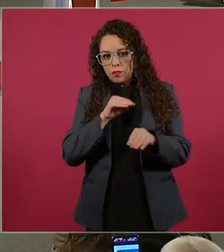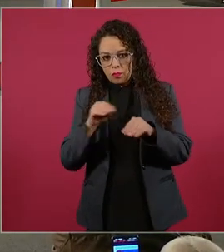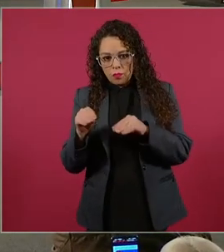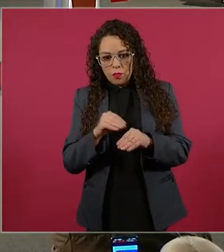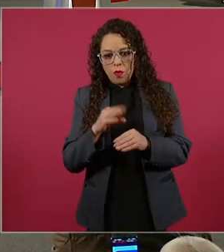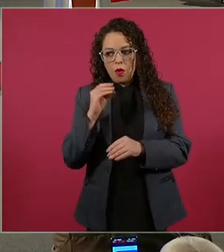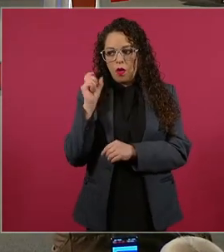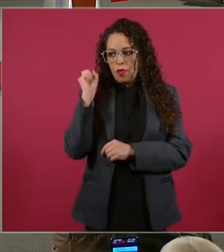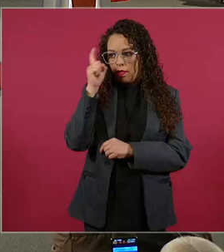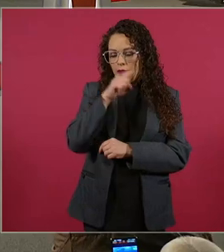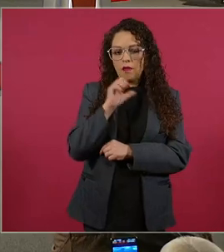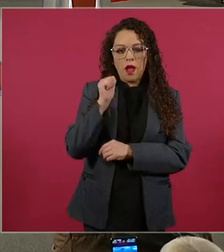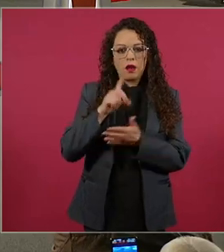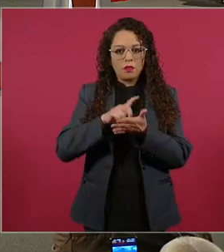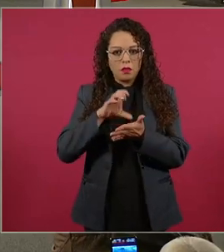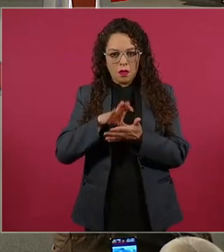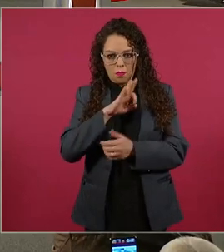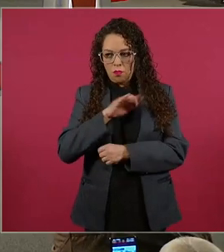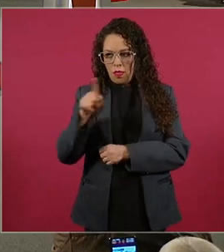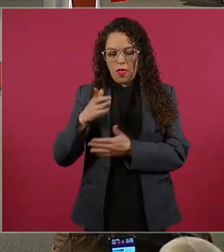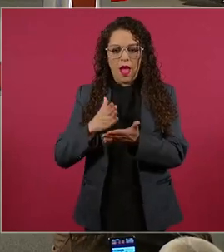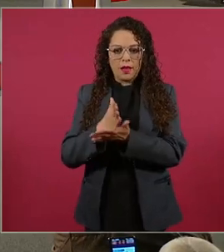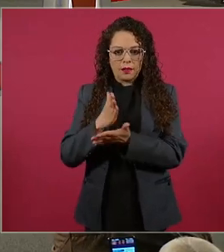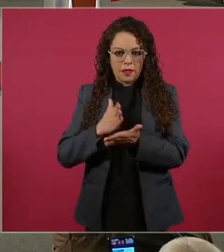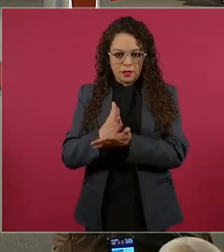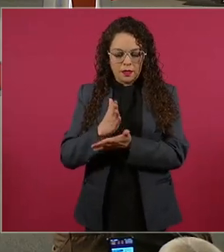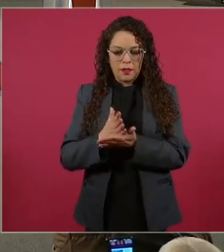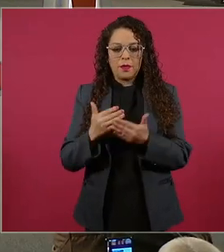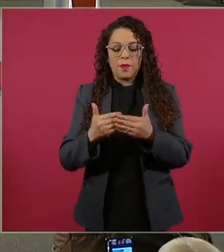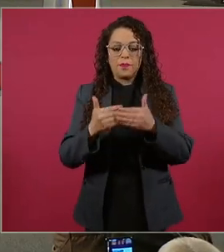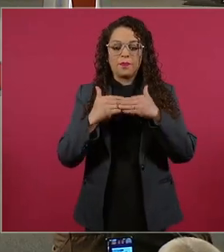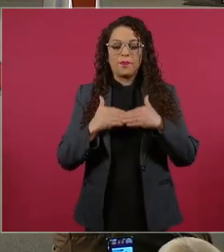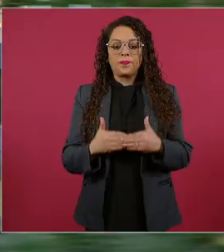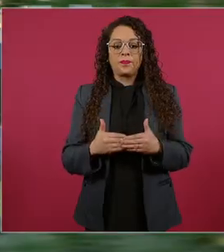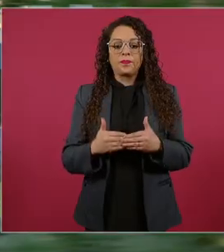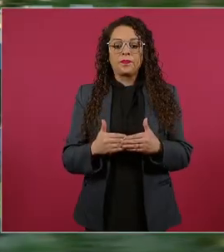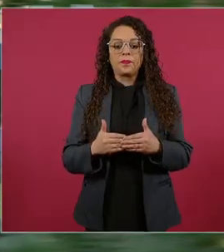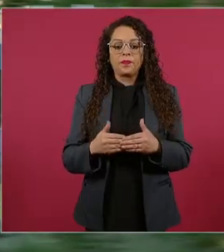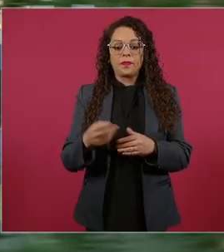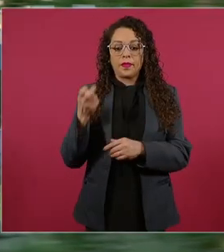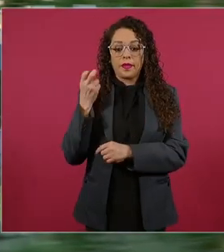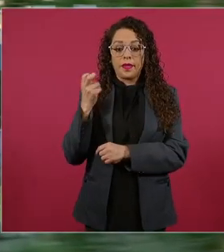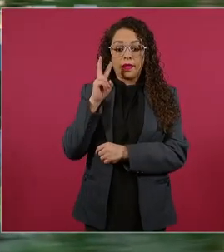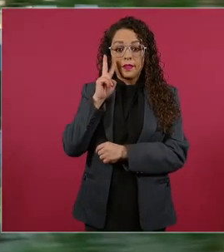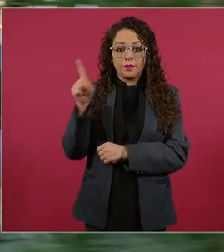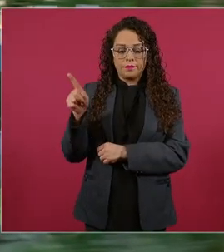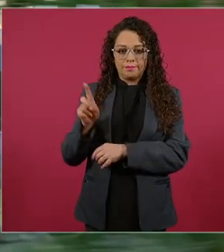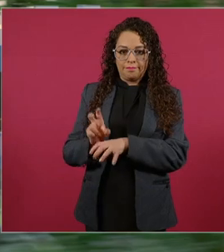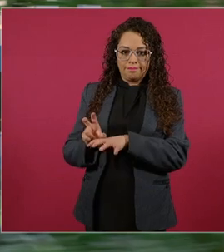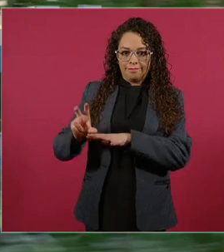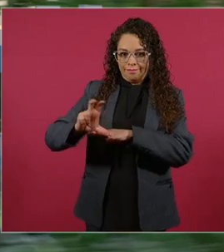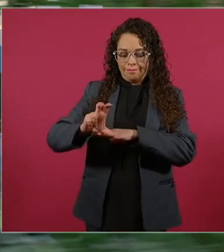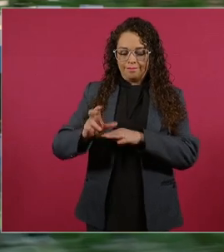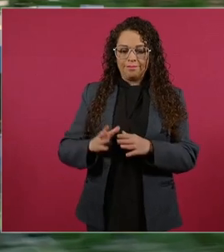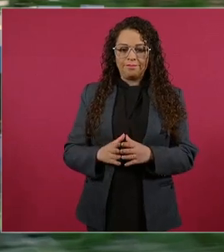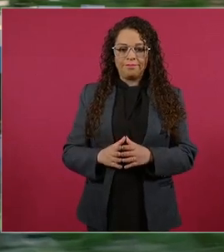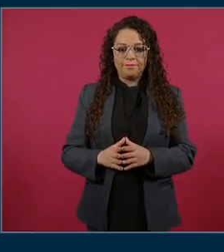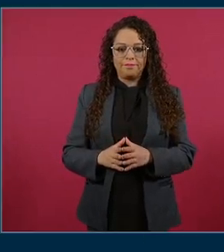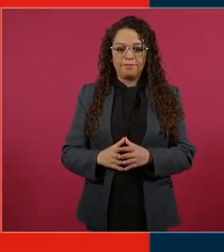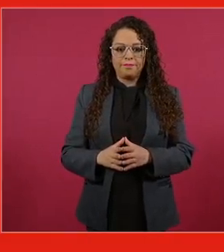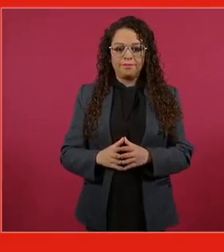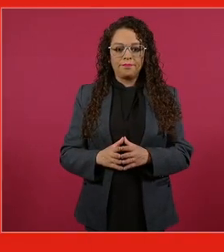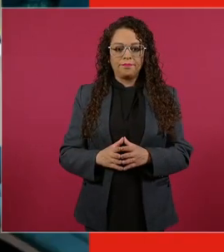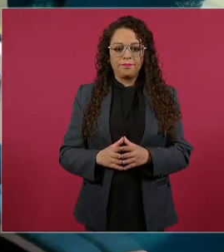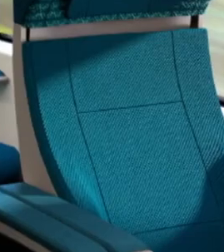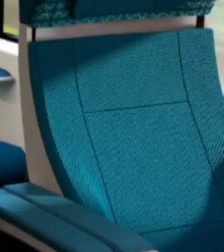favor. Bueno, aquí es. Este es el tren restaurante del que iremos hablando más adelante. Hoy en día